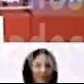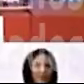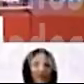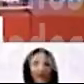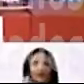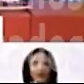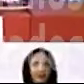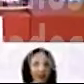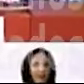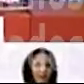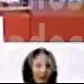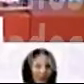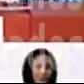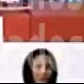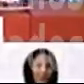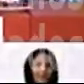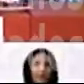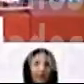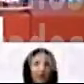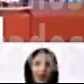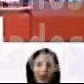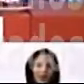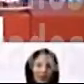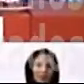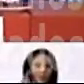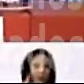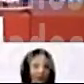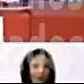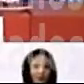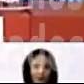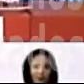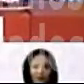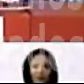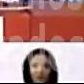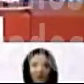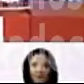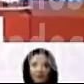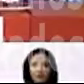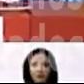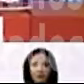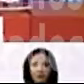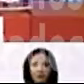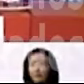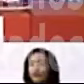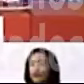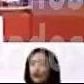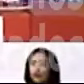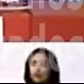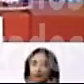sábado en la Avenida Bolívar. Y hoy el mundo entero,